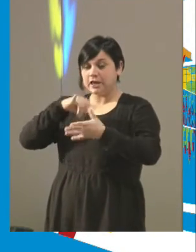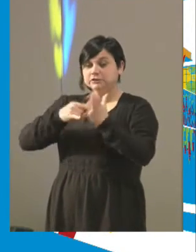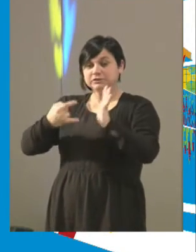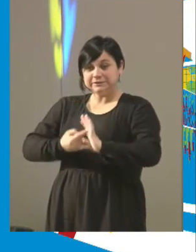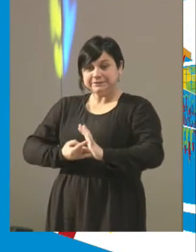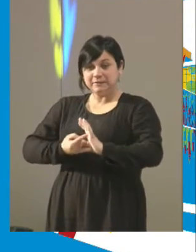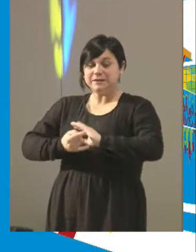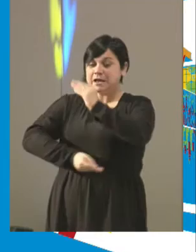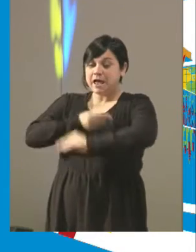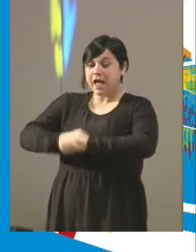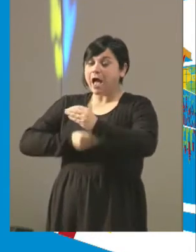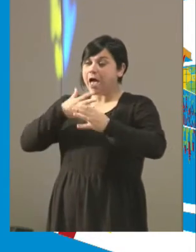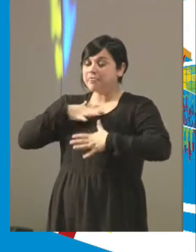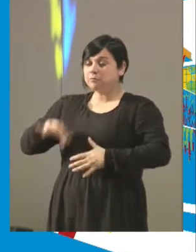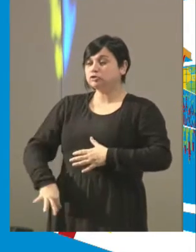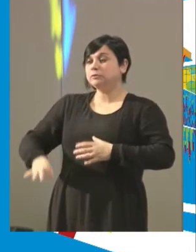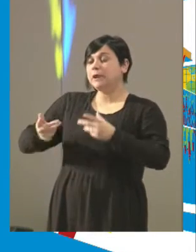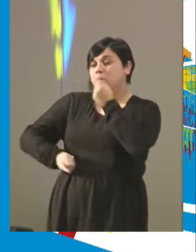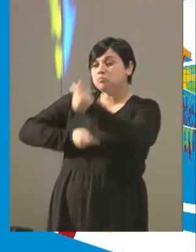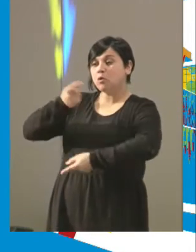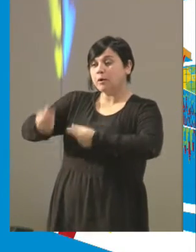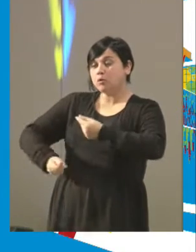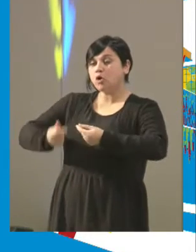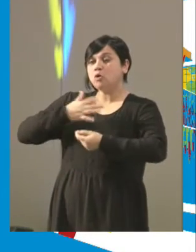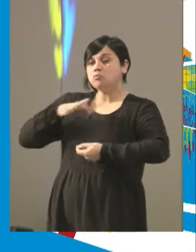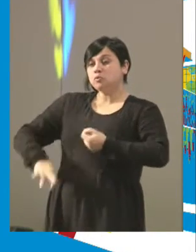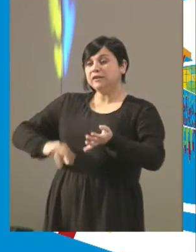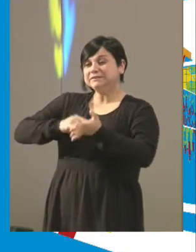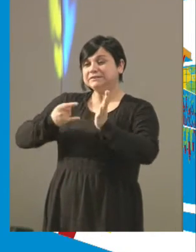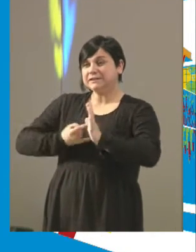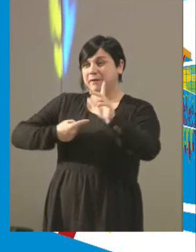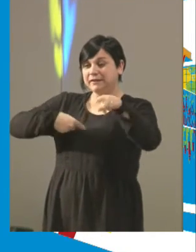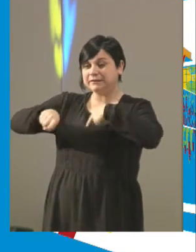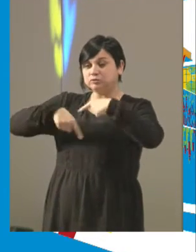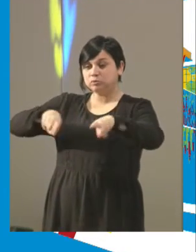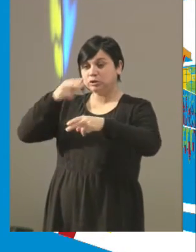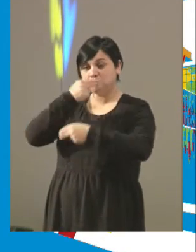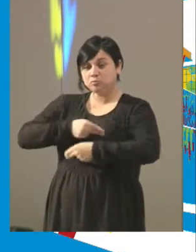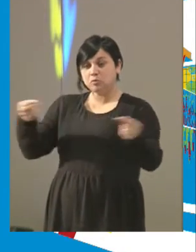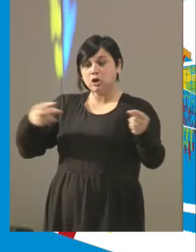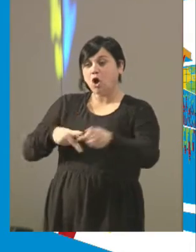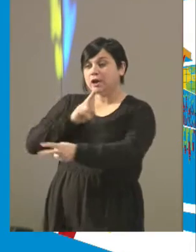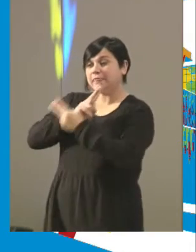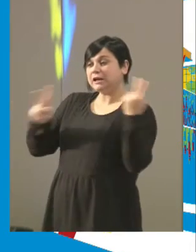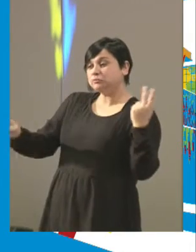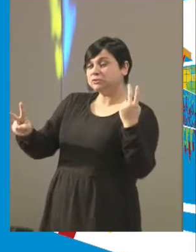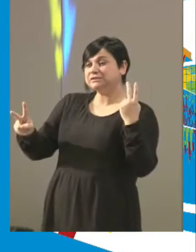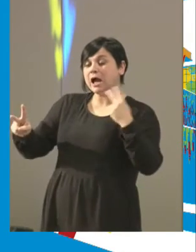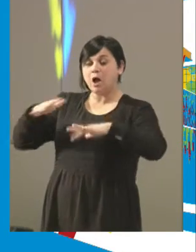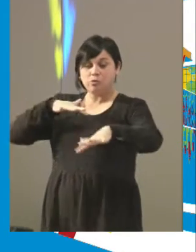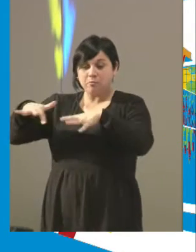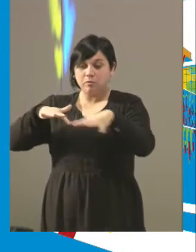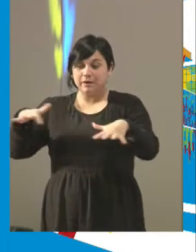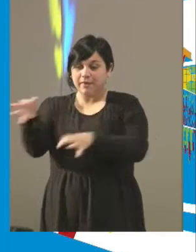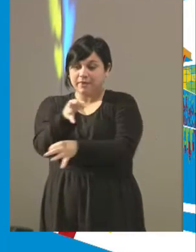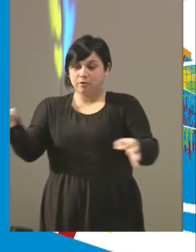efectivamente hace que poco a poco vayamos teniendo un sistema de transporte público que dé respuesta a una realidad de la movilidad que es,